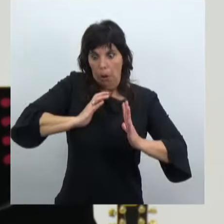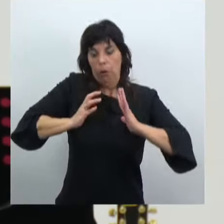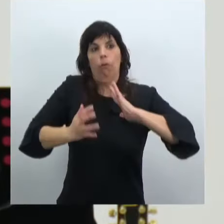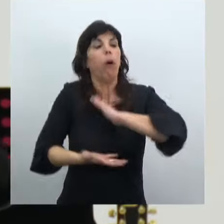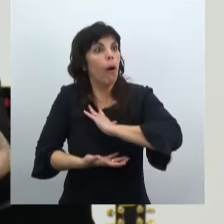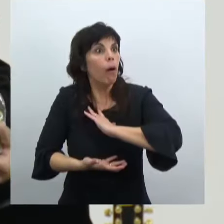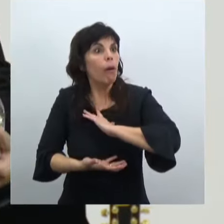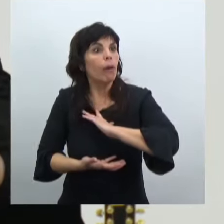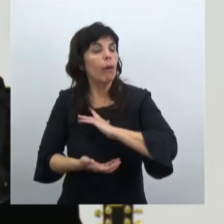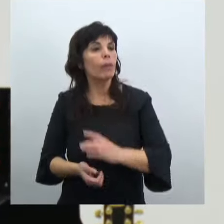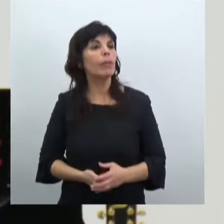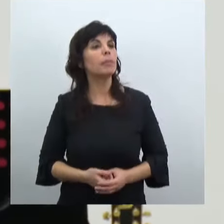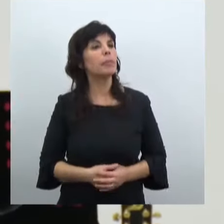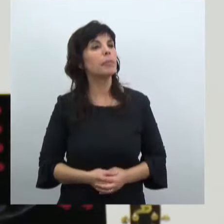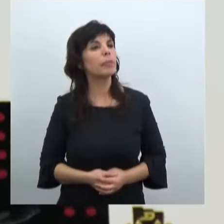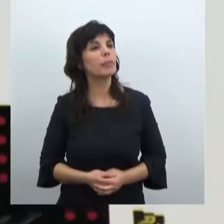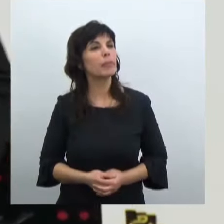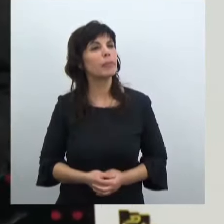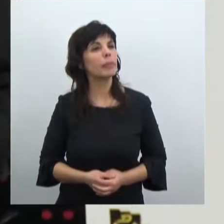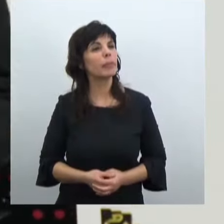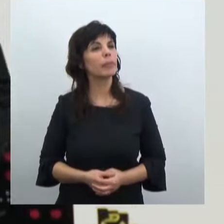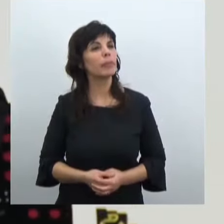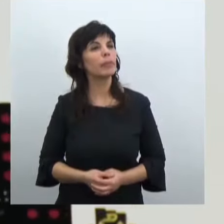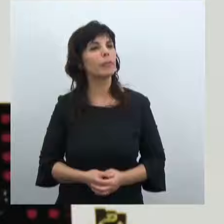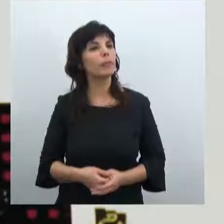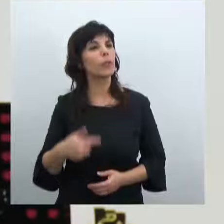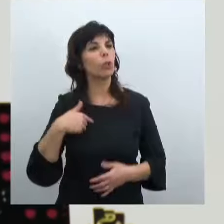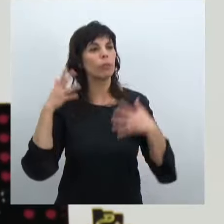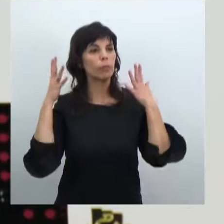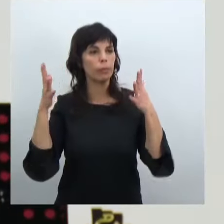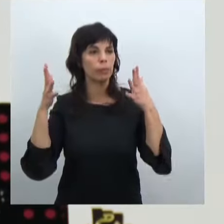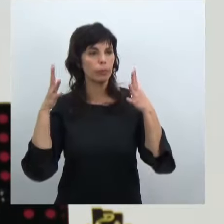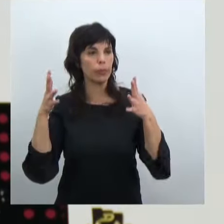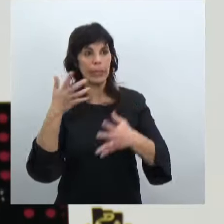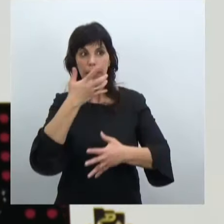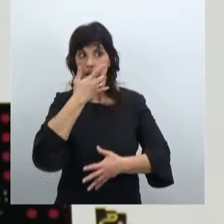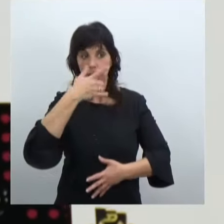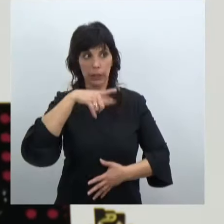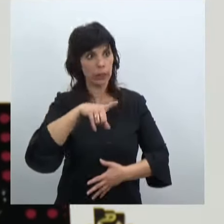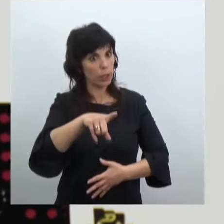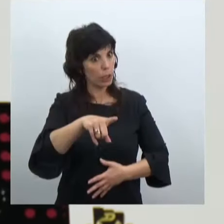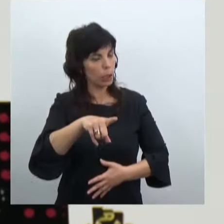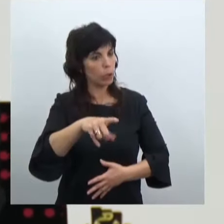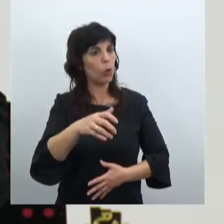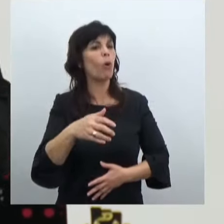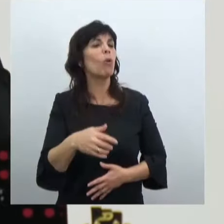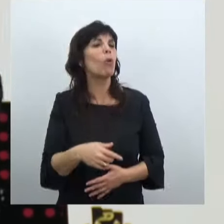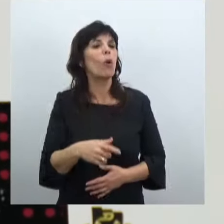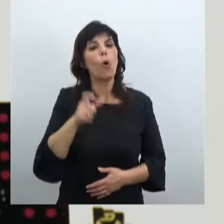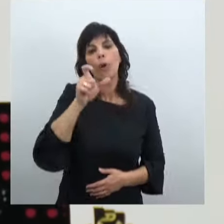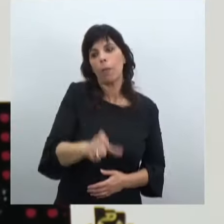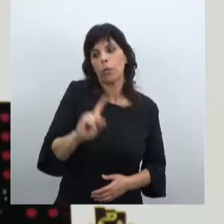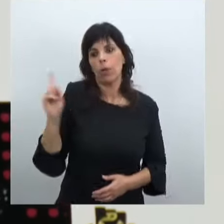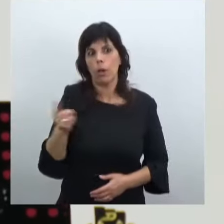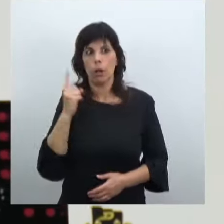Qué bonito que sí, ¿eh? Y yo te recomiendo que si tú conoces a alguien que está solo, está